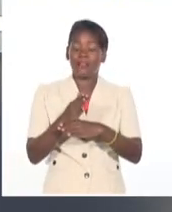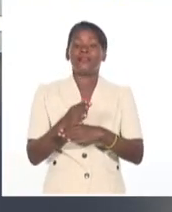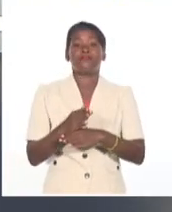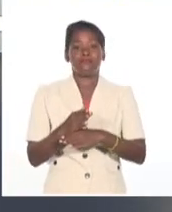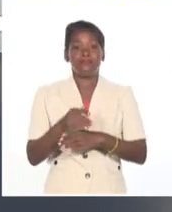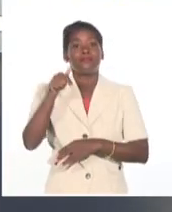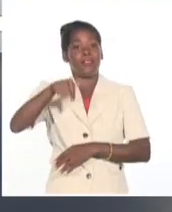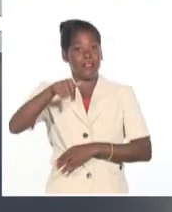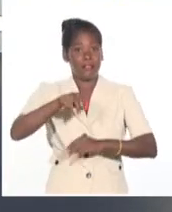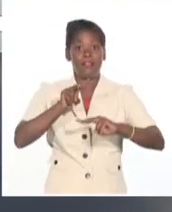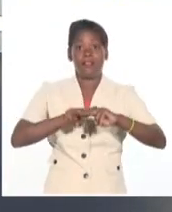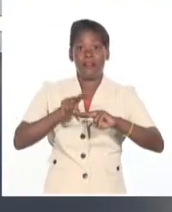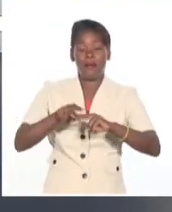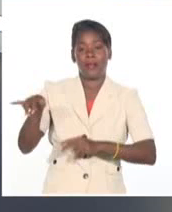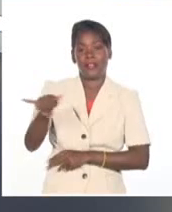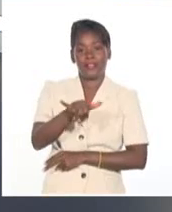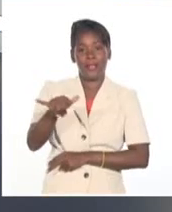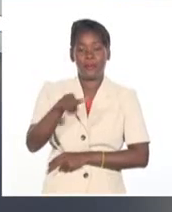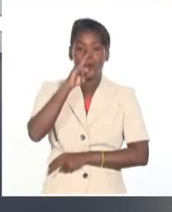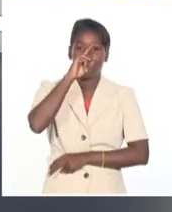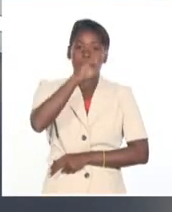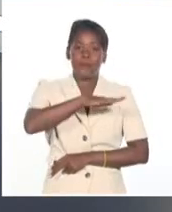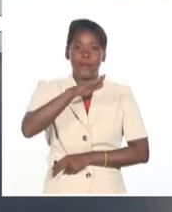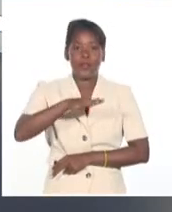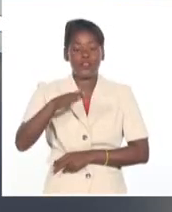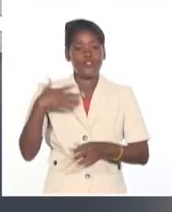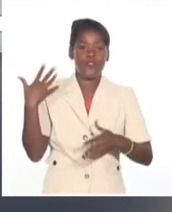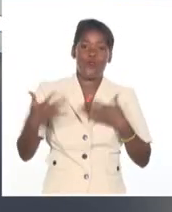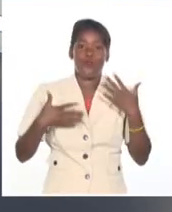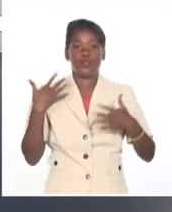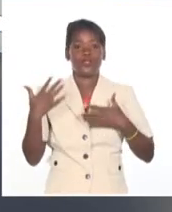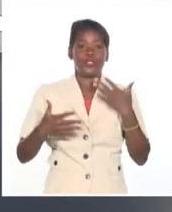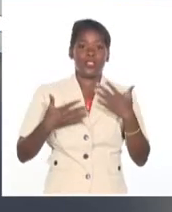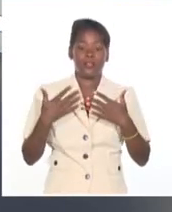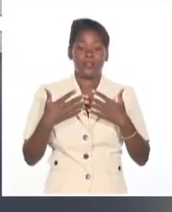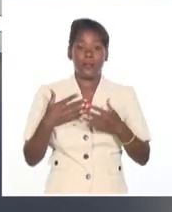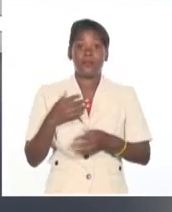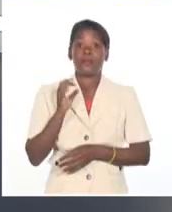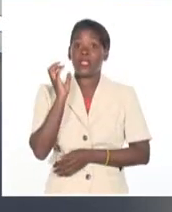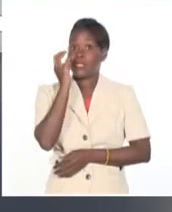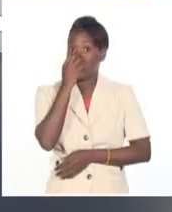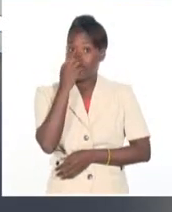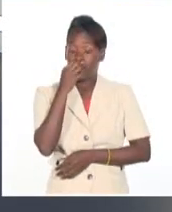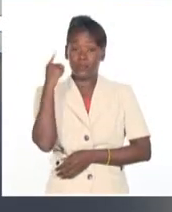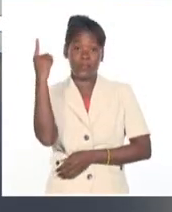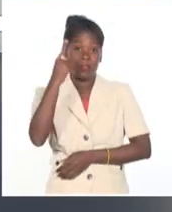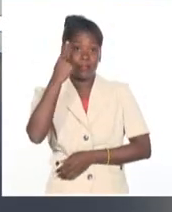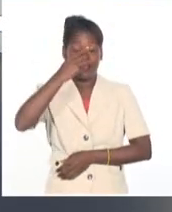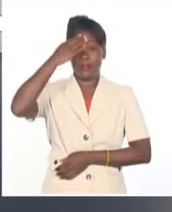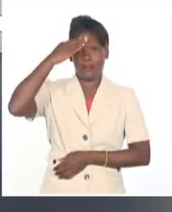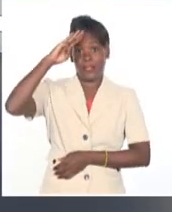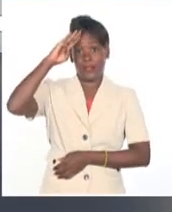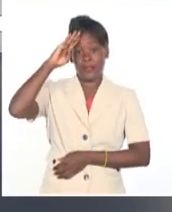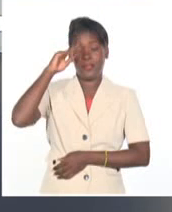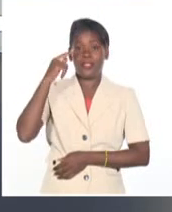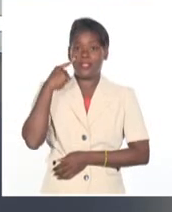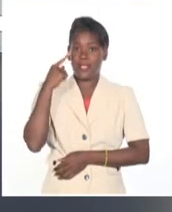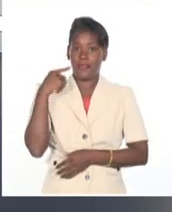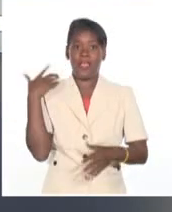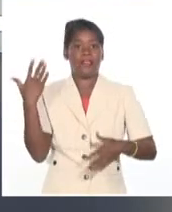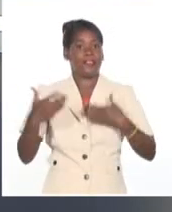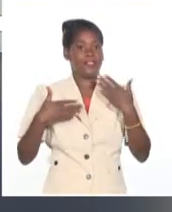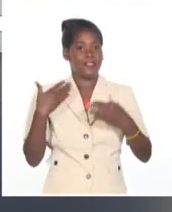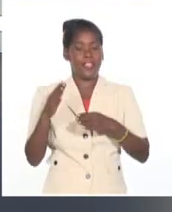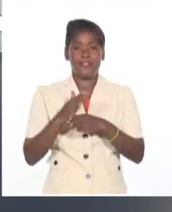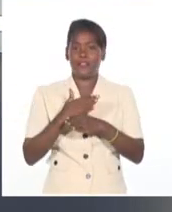para todos los amantes de casa. Muy activos en este verano el Circo Nacional de Cuba, como también están siendo muy activos las actividades